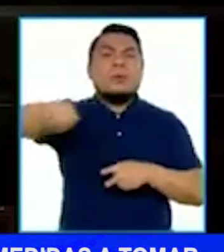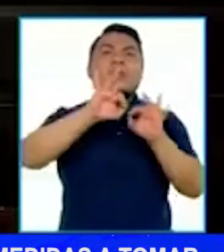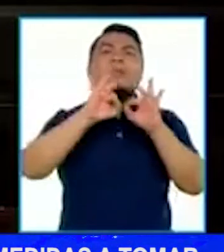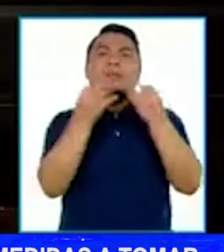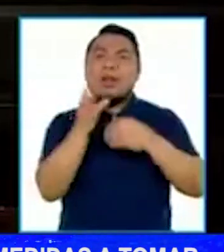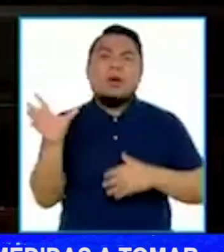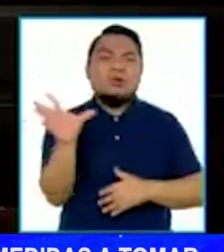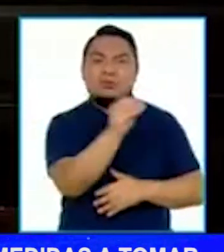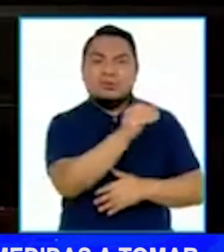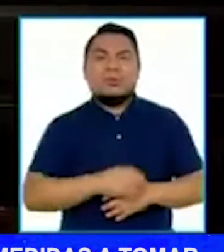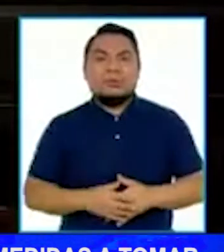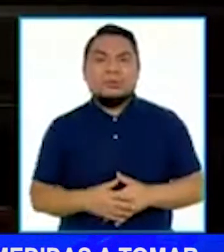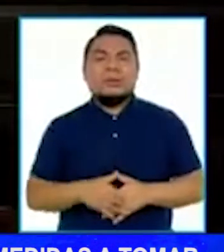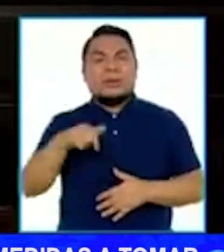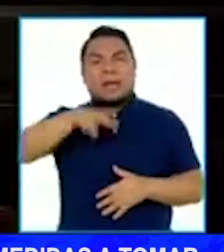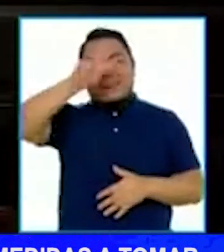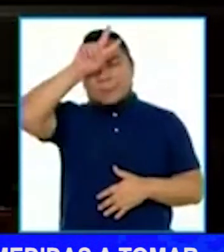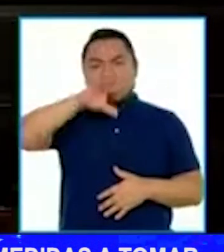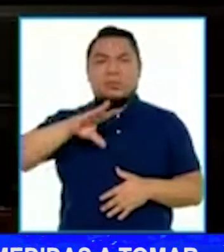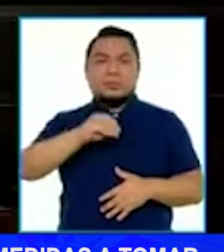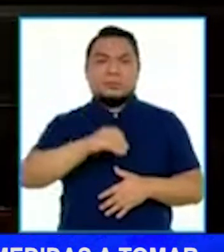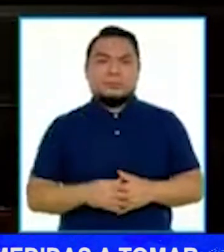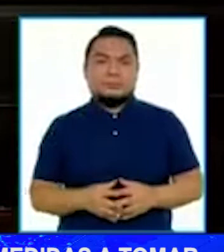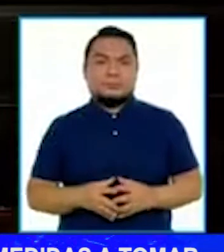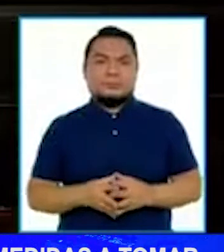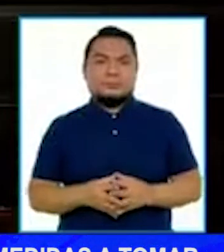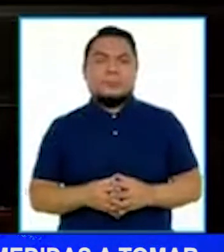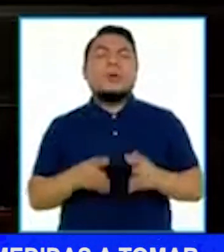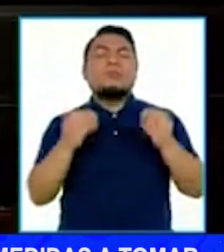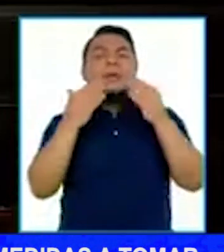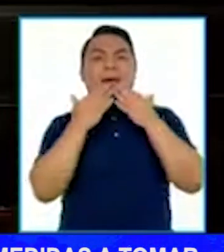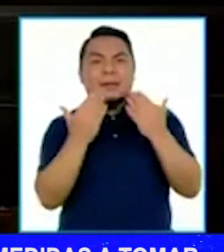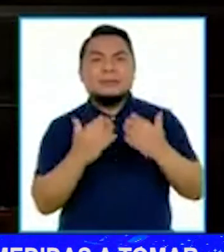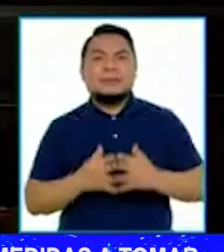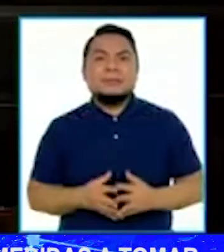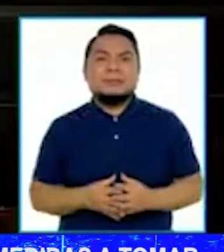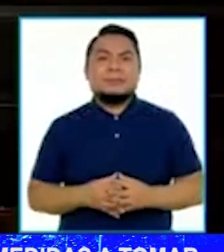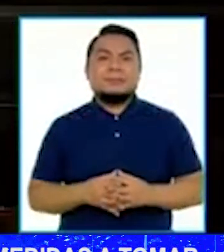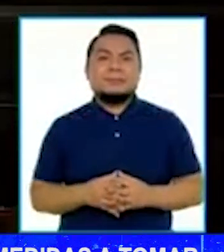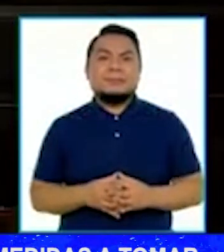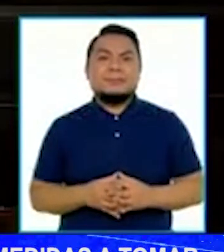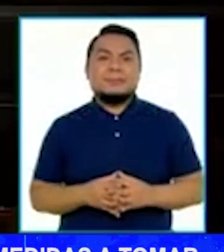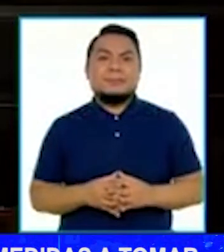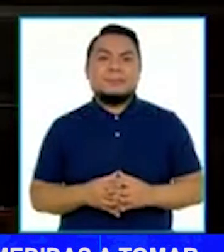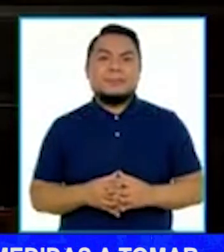a la familia de todos, el Perú. Muchas gracias.